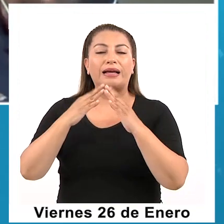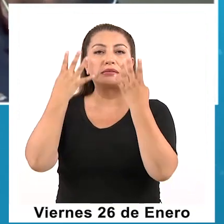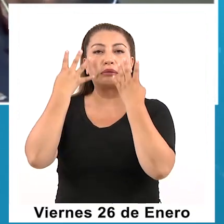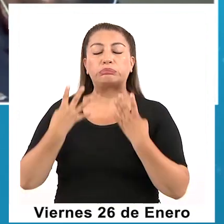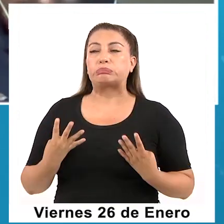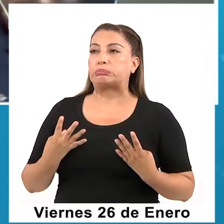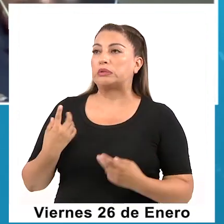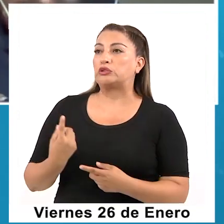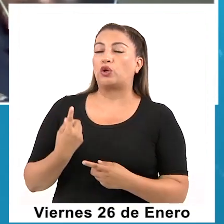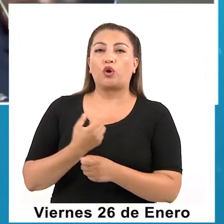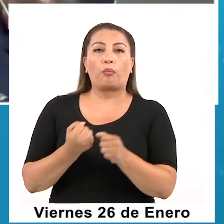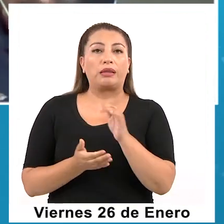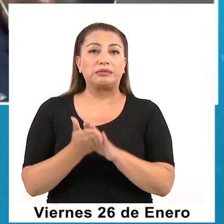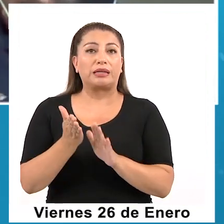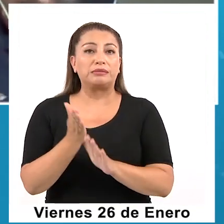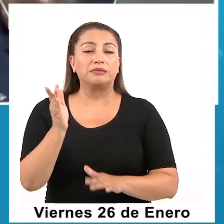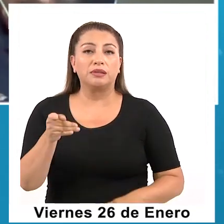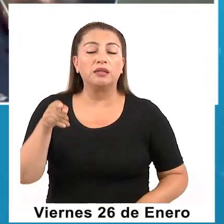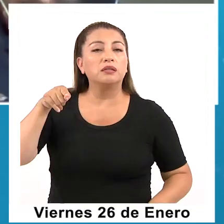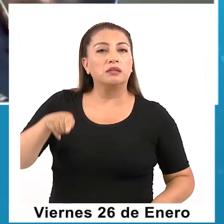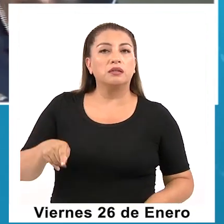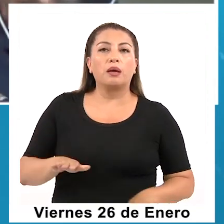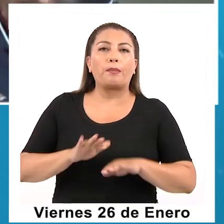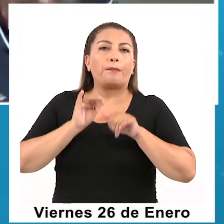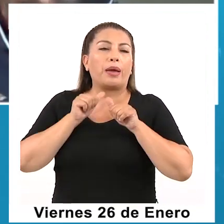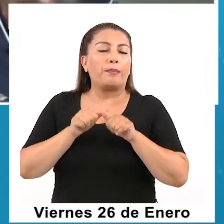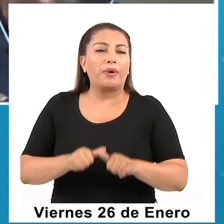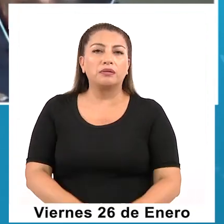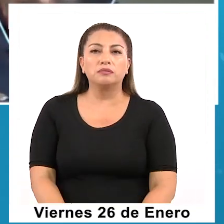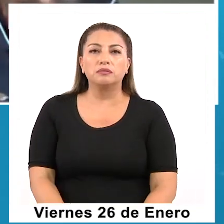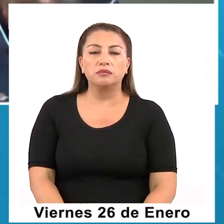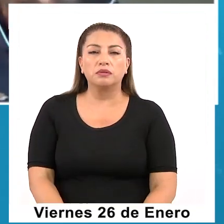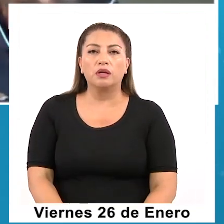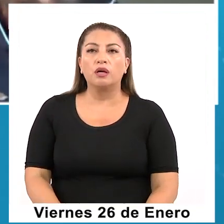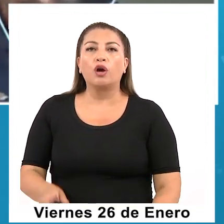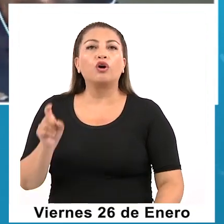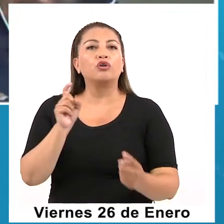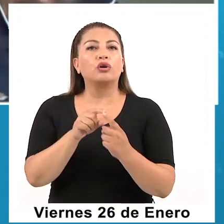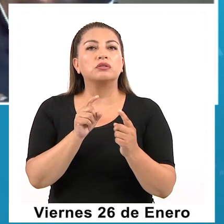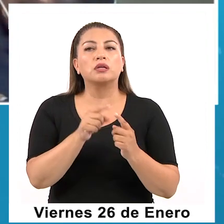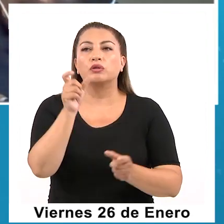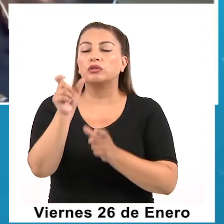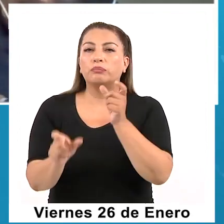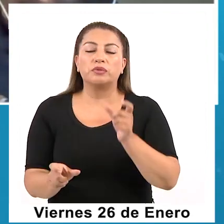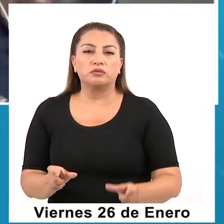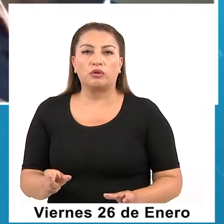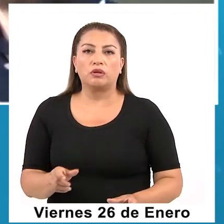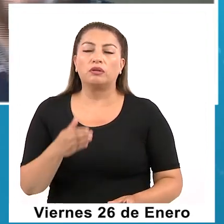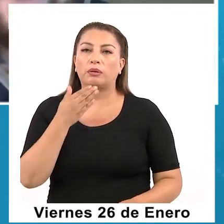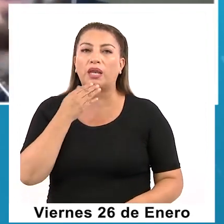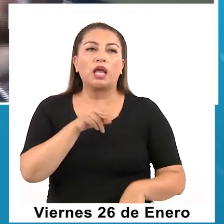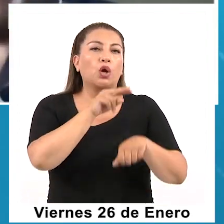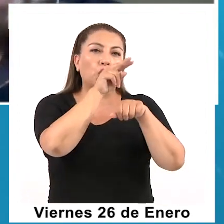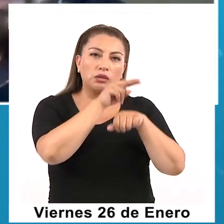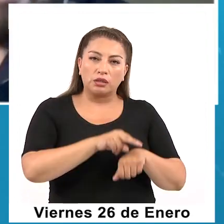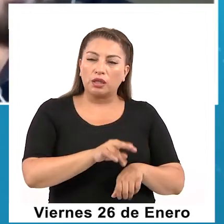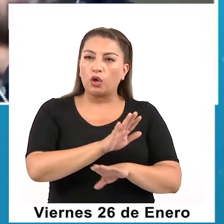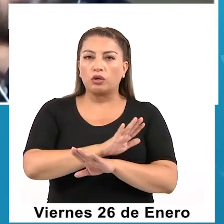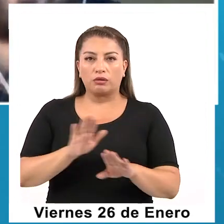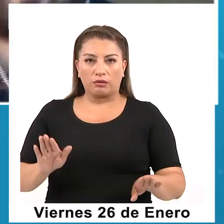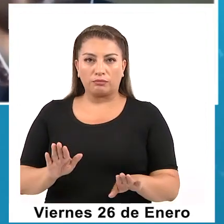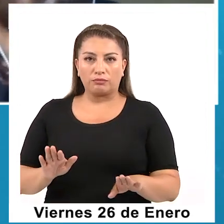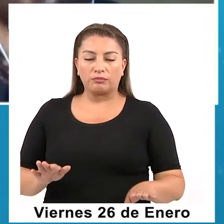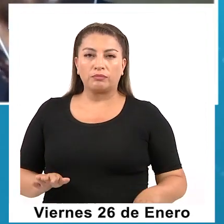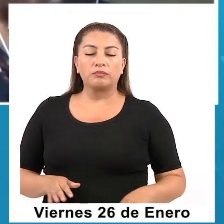Ujú. ¿cierto? Donde ella debe permanecer en su domicilio sin tener contacto con otras personas y tampoco con los testigos ni nadie que esté Exacto. involucrado en su